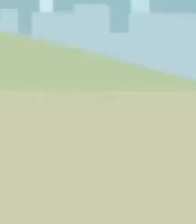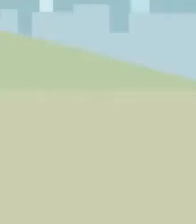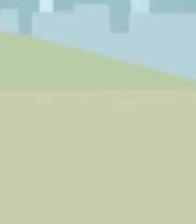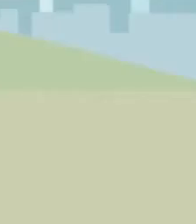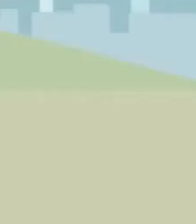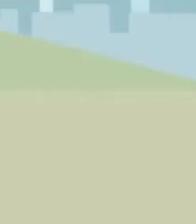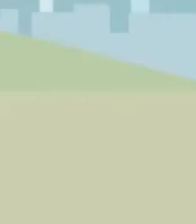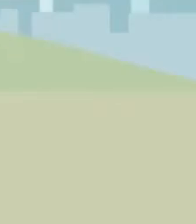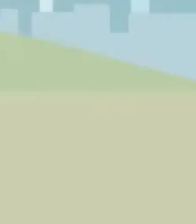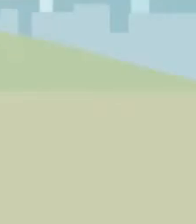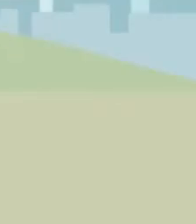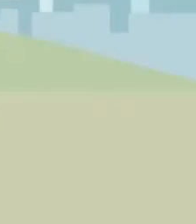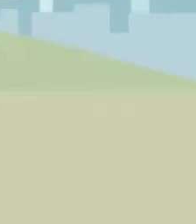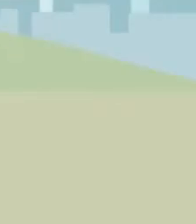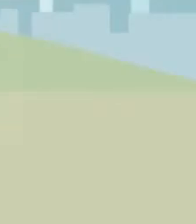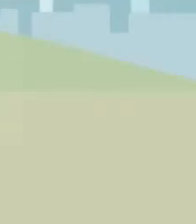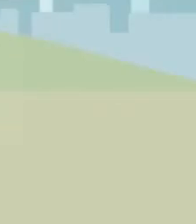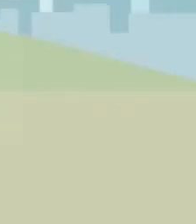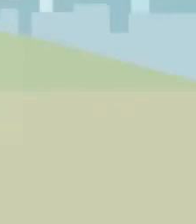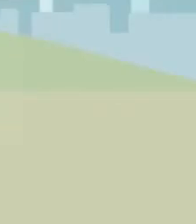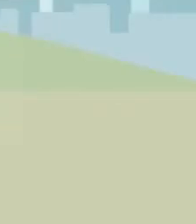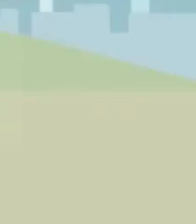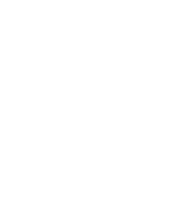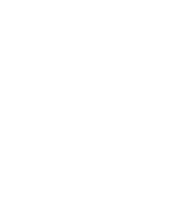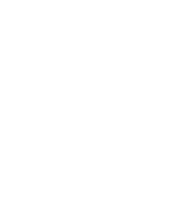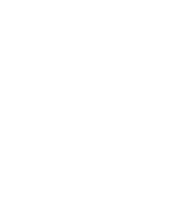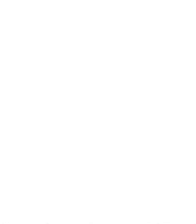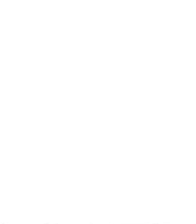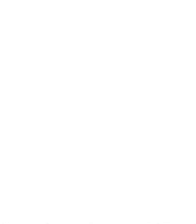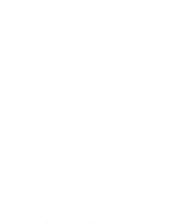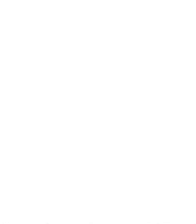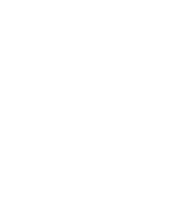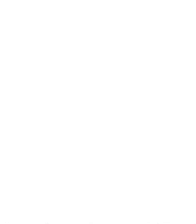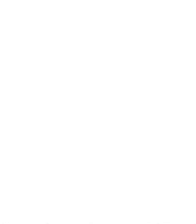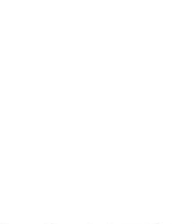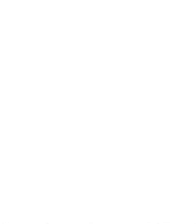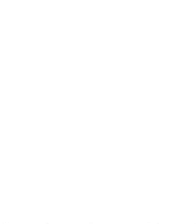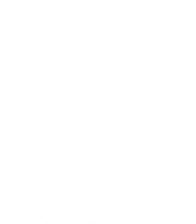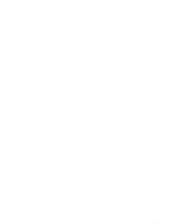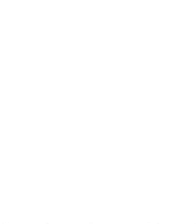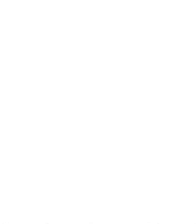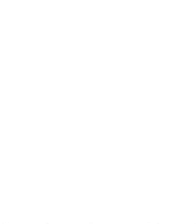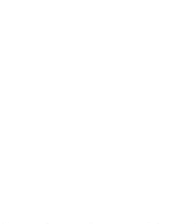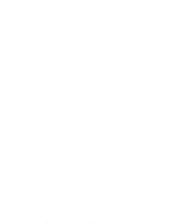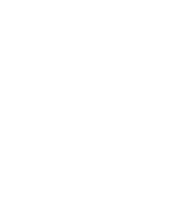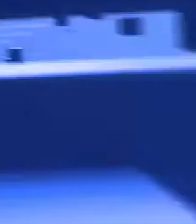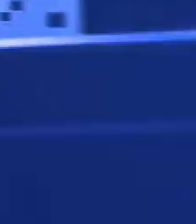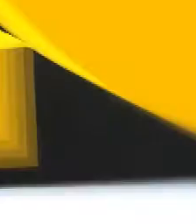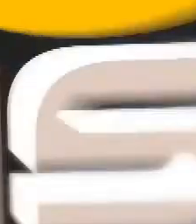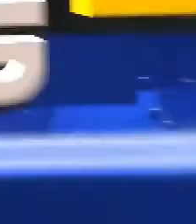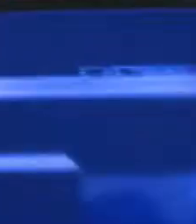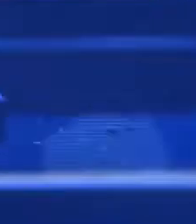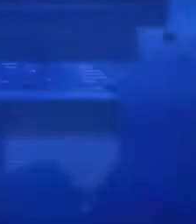Si juntos nos preparamos, juntos lo logramos. En Barranca Bermeja, sí es